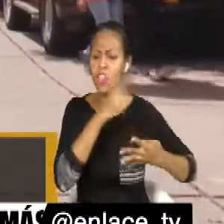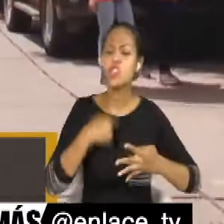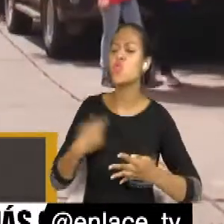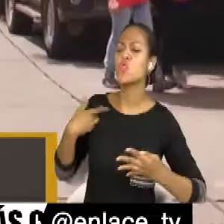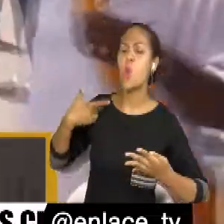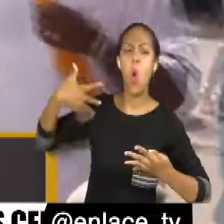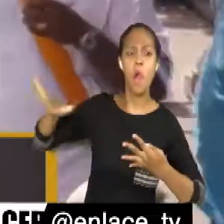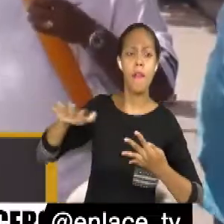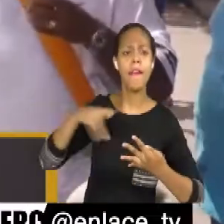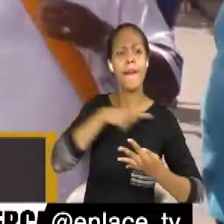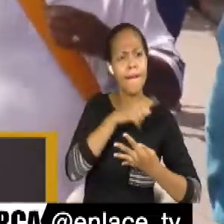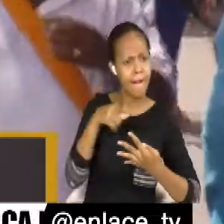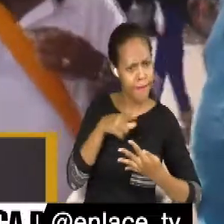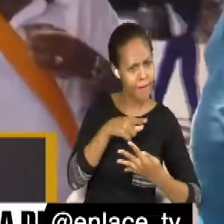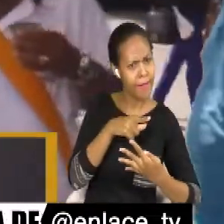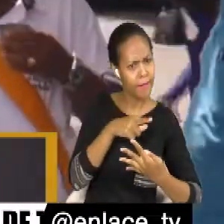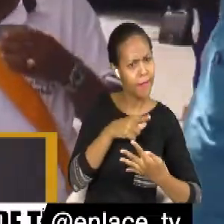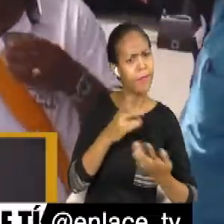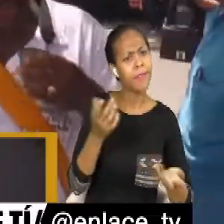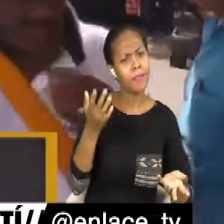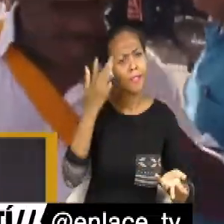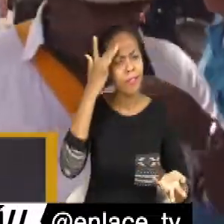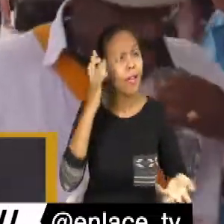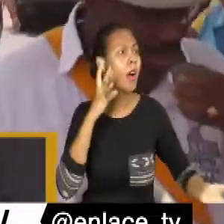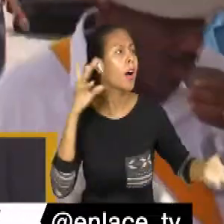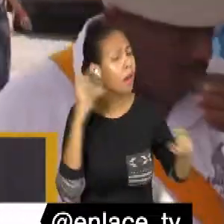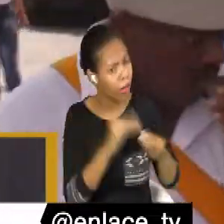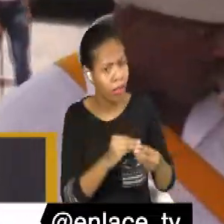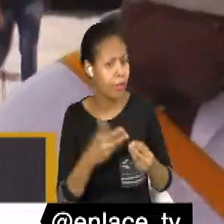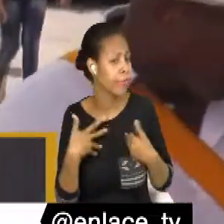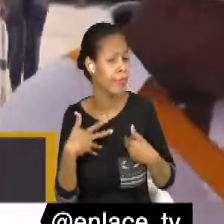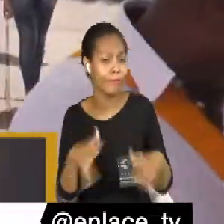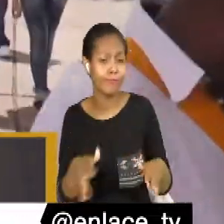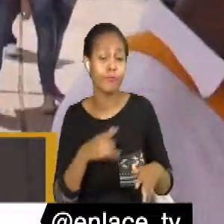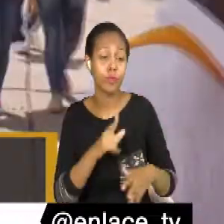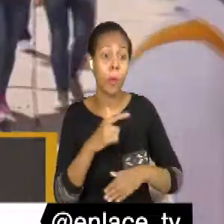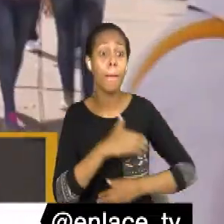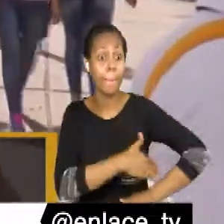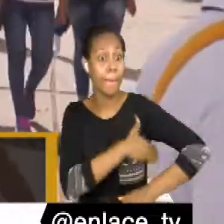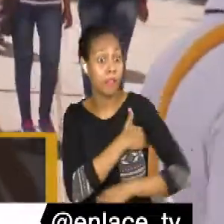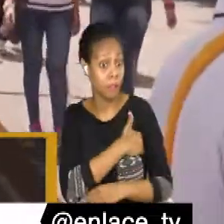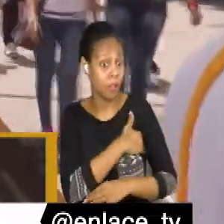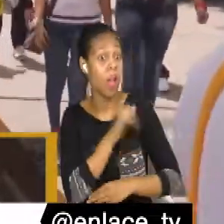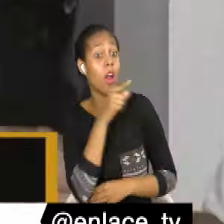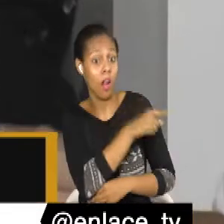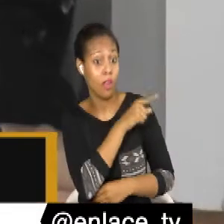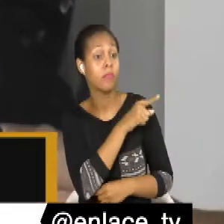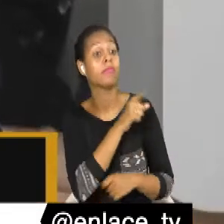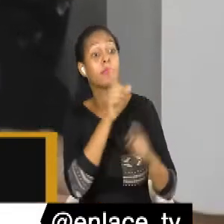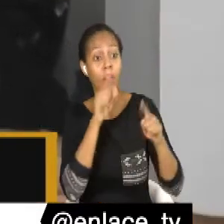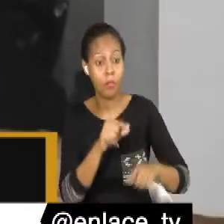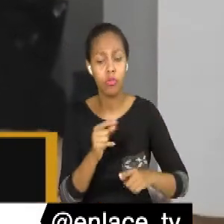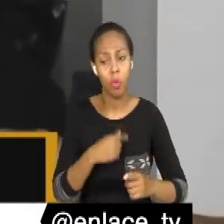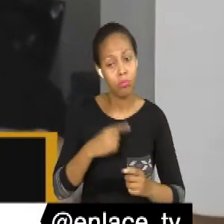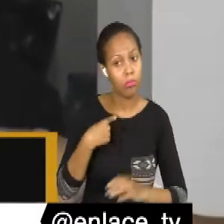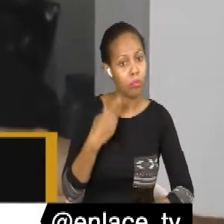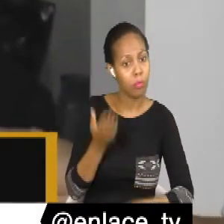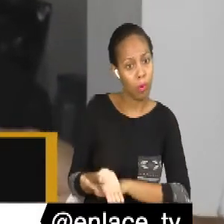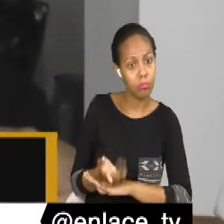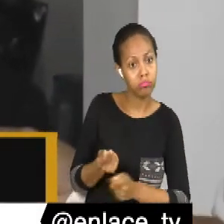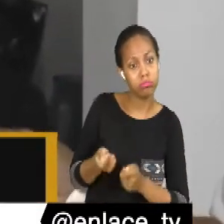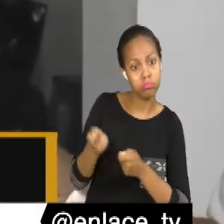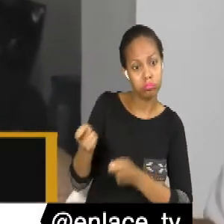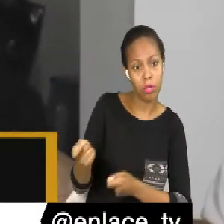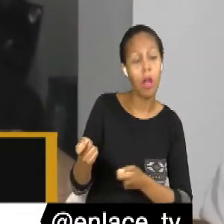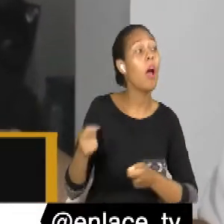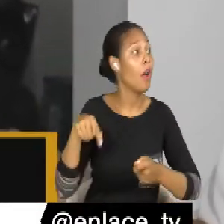acuerdos consensuados, porque a pesar de que el ministerio ha puesto también su propuesta, la FECODE